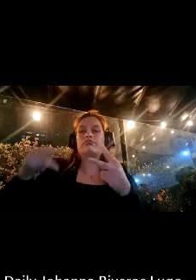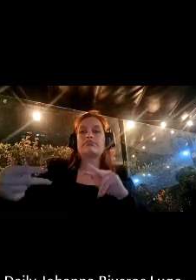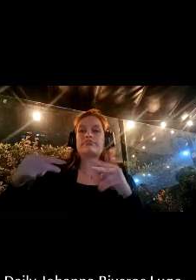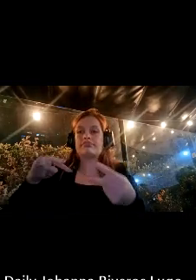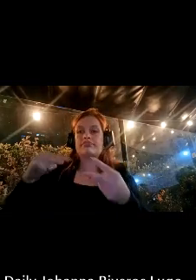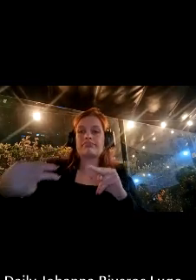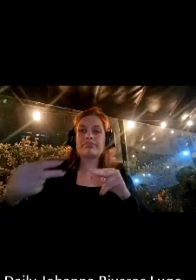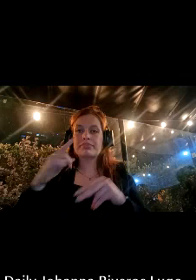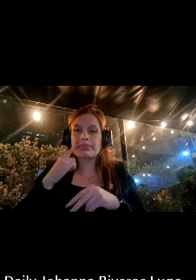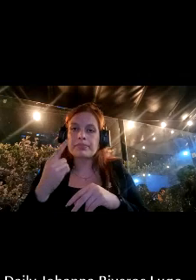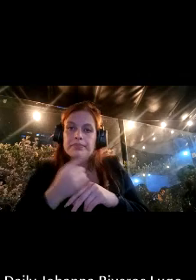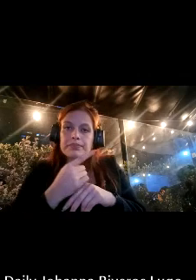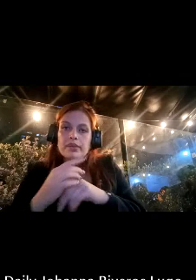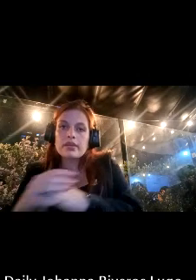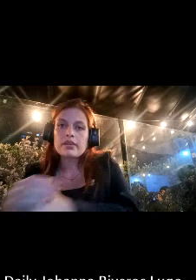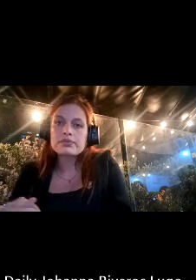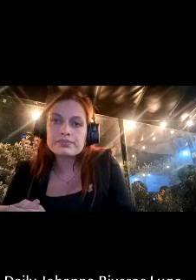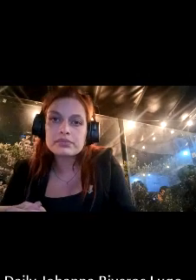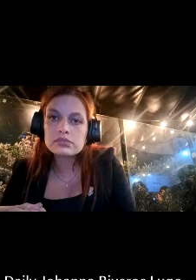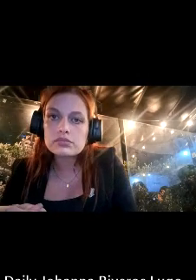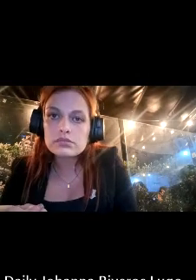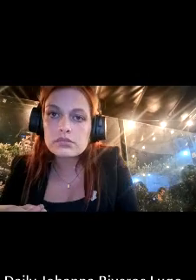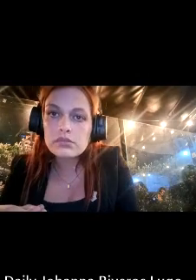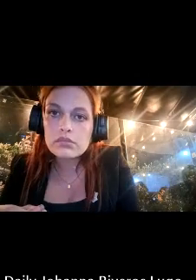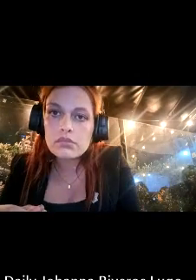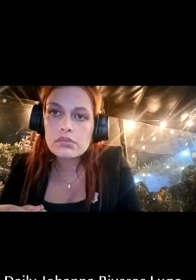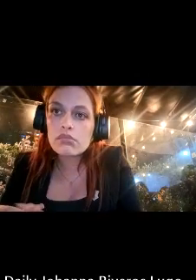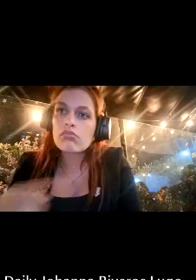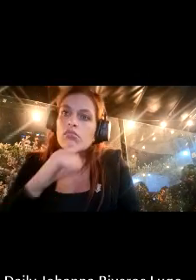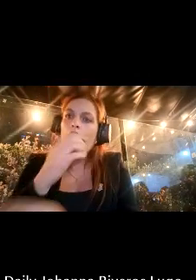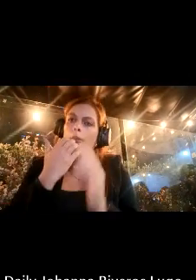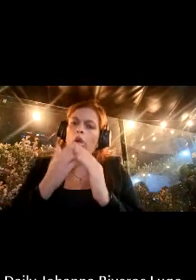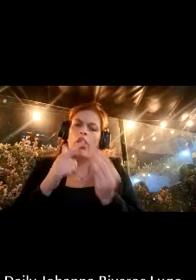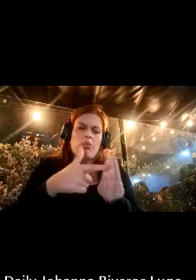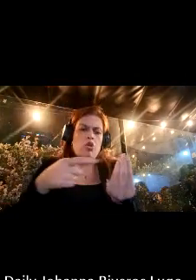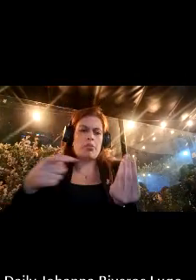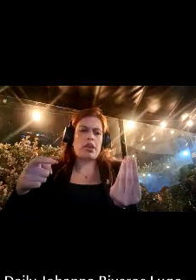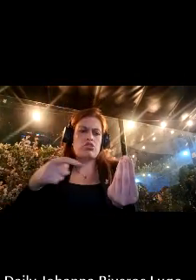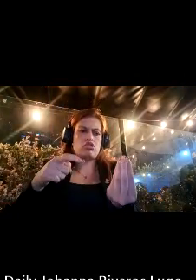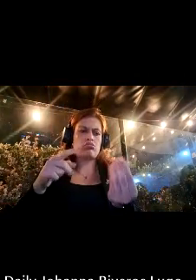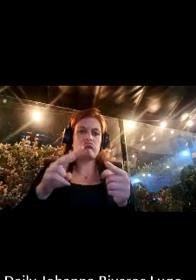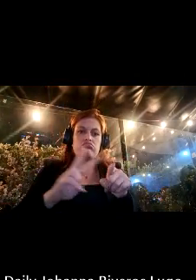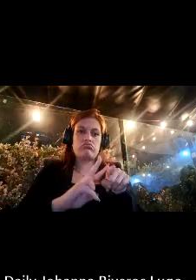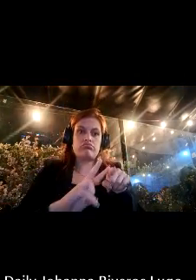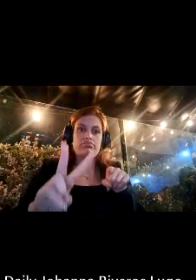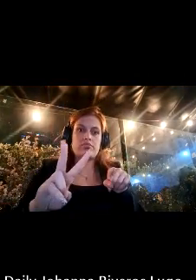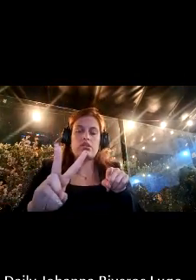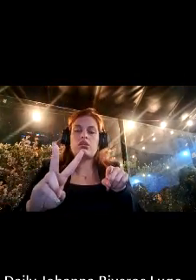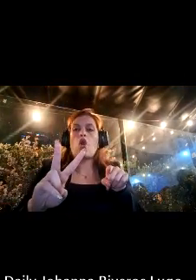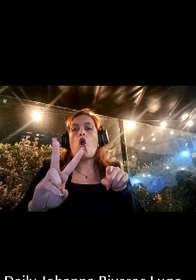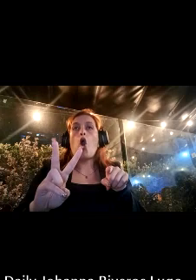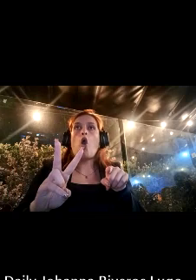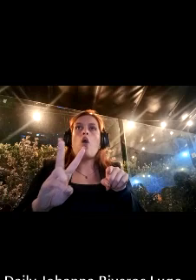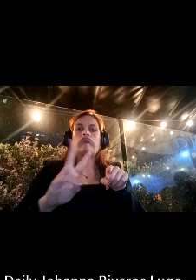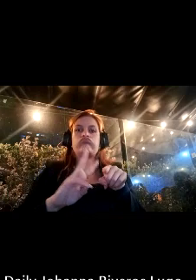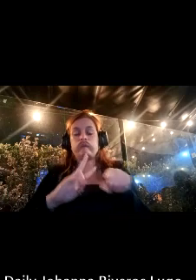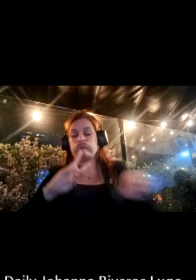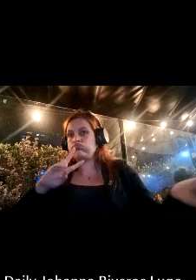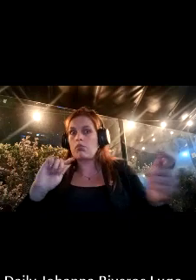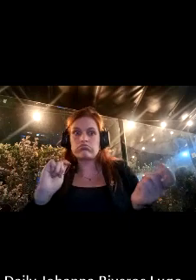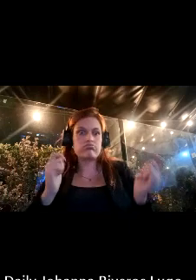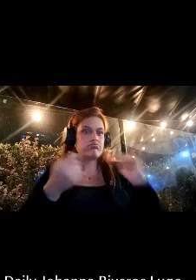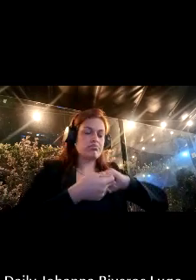Entonces el aprendiz debe señalar qué cambio hubo en el cuerpo, cambio su posición, su velocidad, esto de acuerdo al experimento que elija,